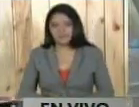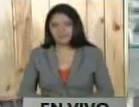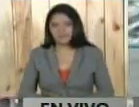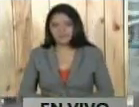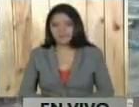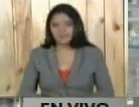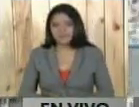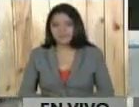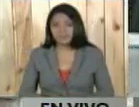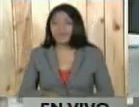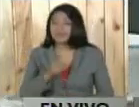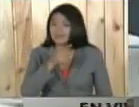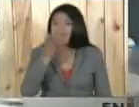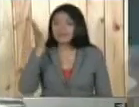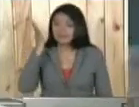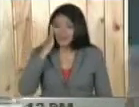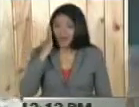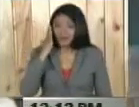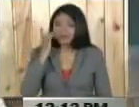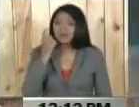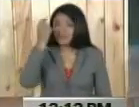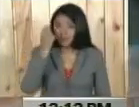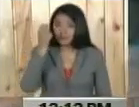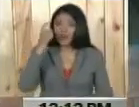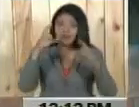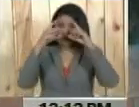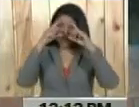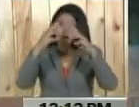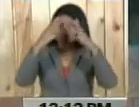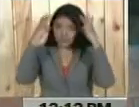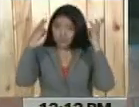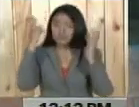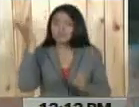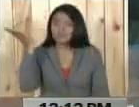Y sabe el diputado Ramos Alup que